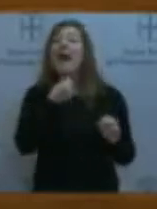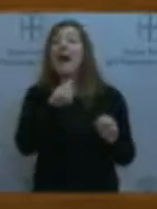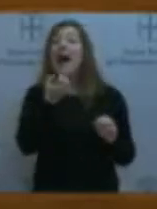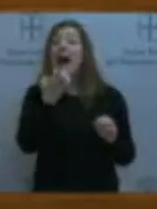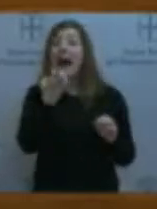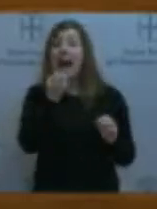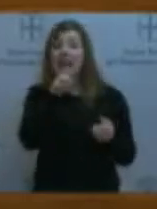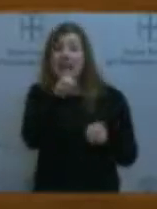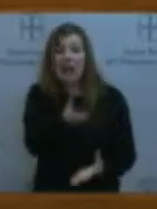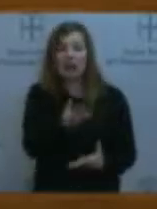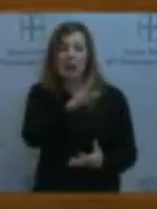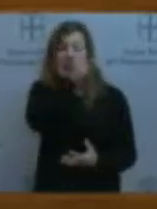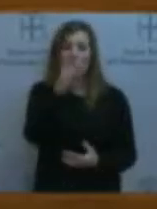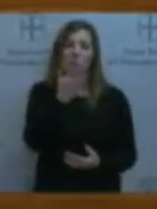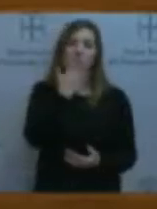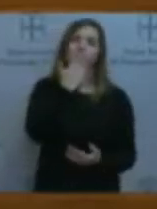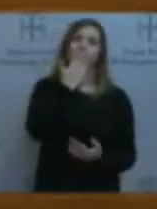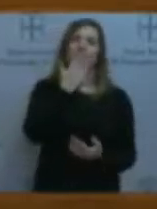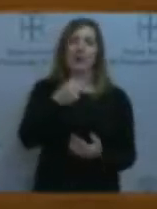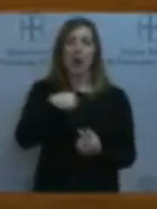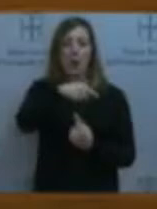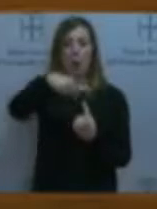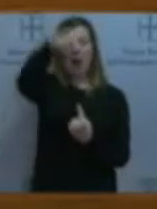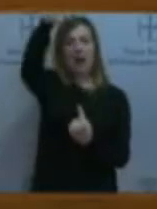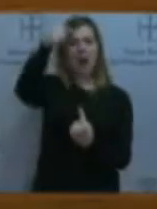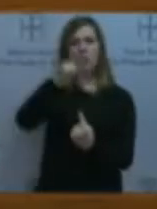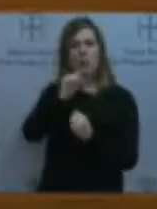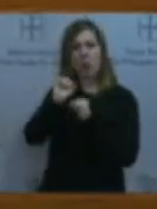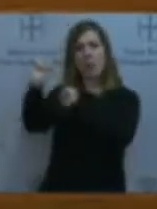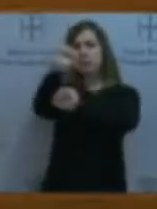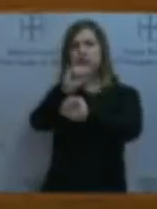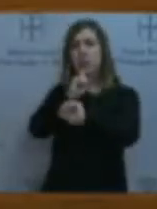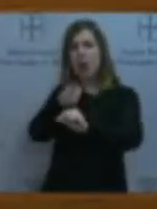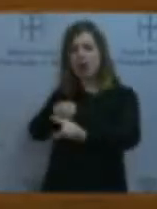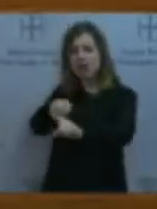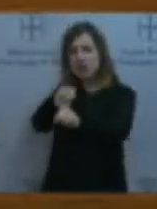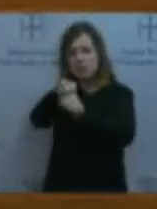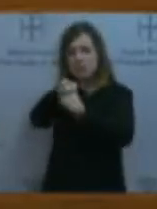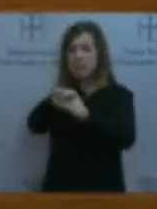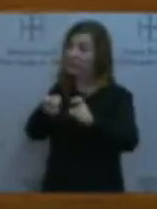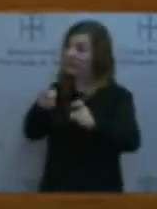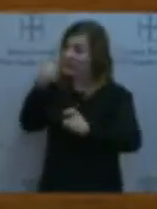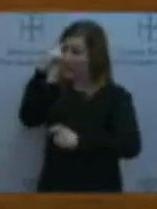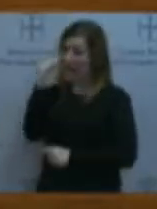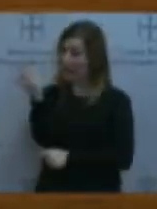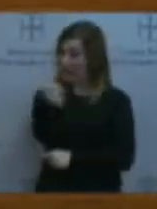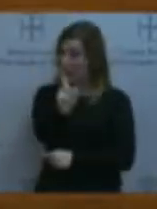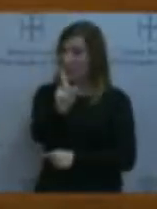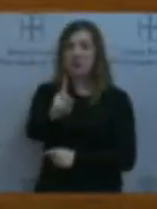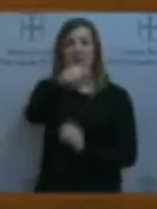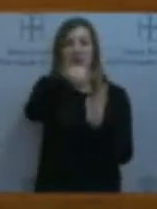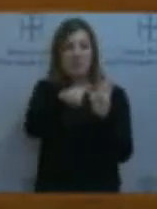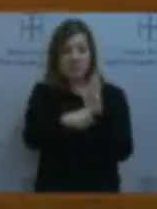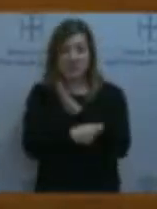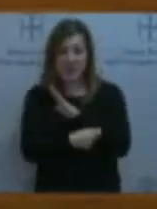ridícula. Enfrentarse a un huracán con una escopeta, desde luego, no parece muy inteligente, pero es que algunas de las medidas que se nos propusieron durante los